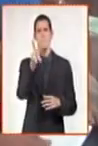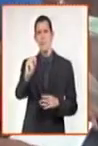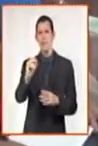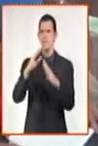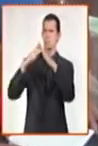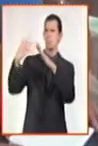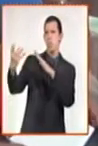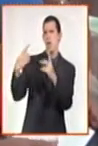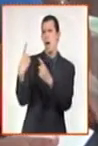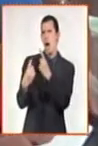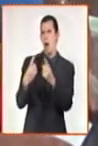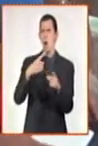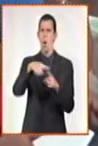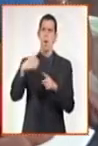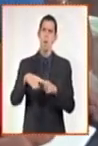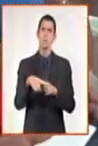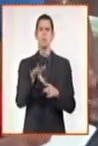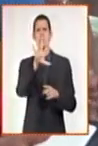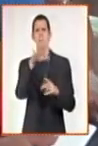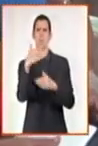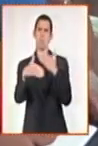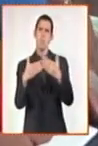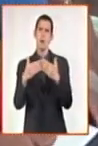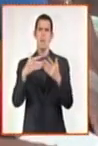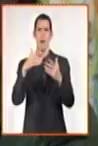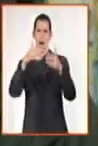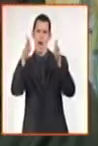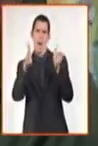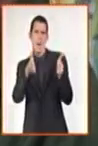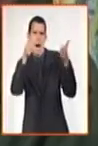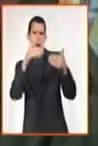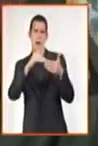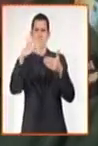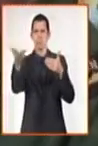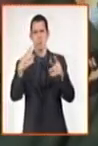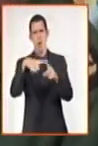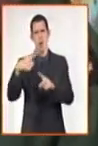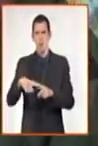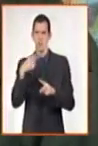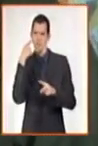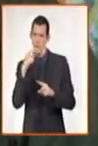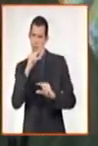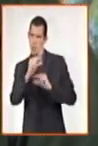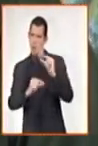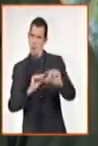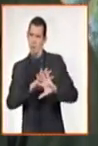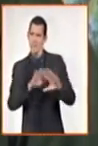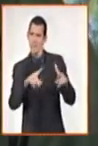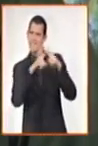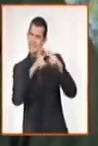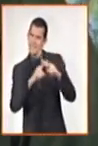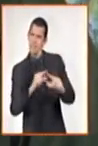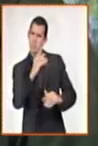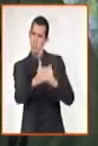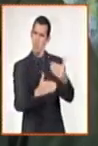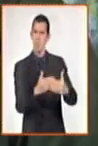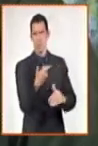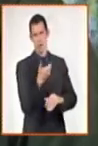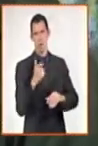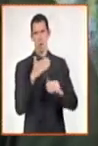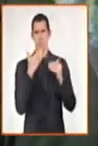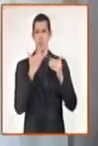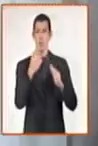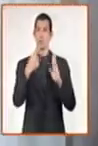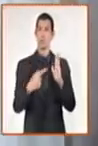totales de cubierta, y las labores de recuperación marchan a buen ritmo. Al respecto, insistió en que todo lo que se construya o